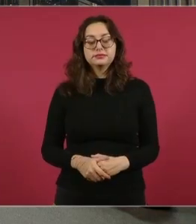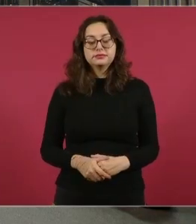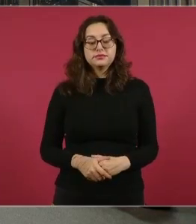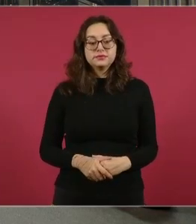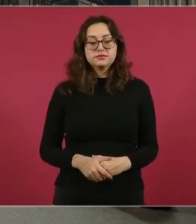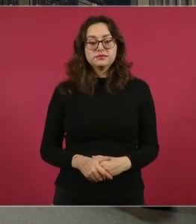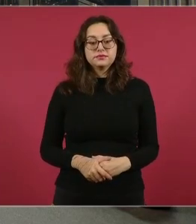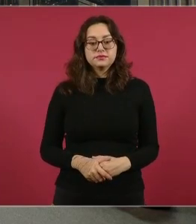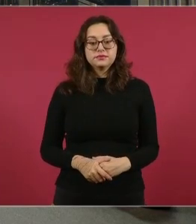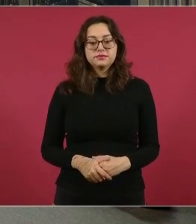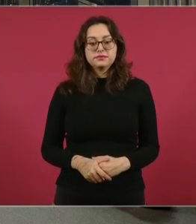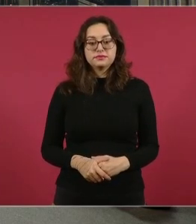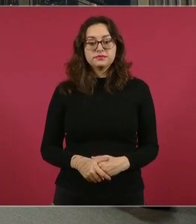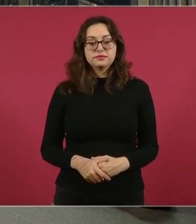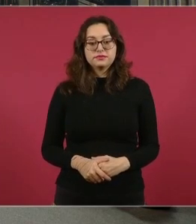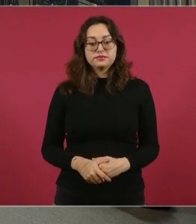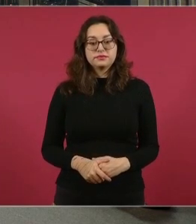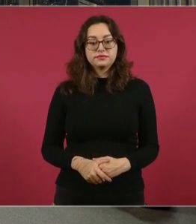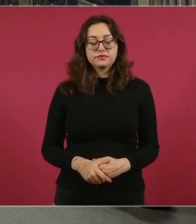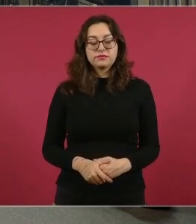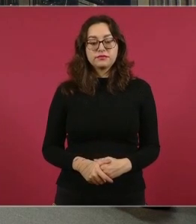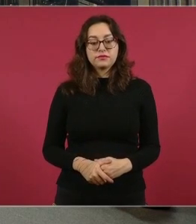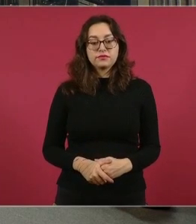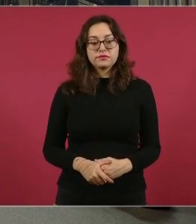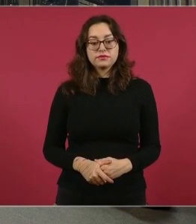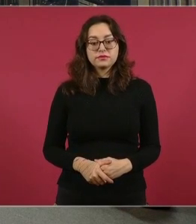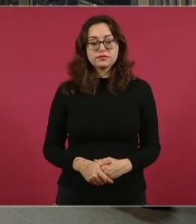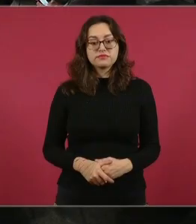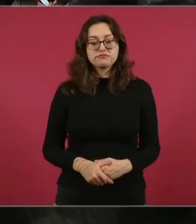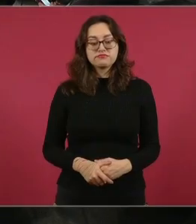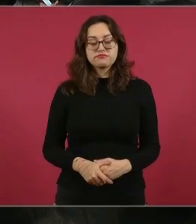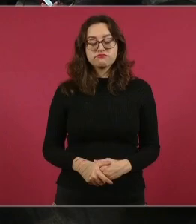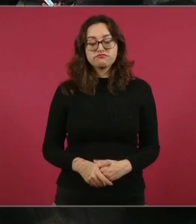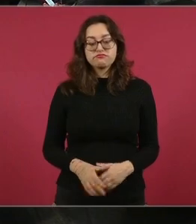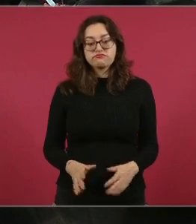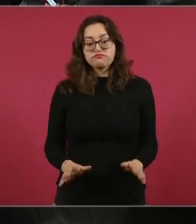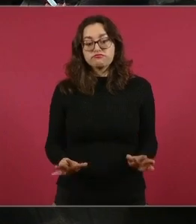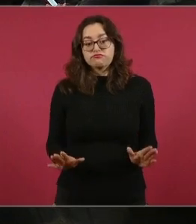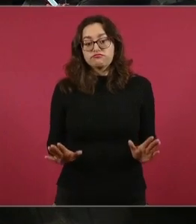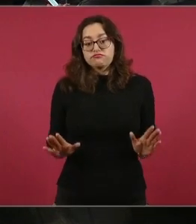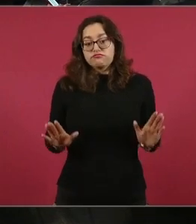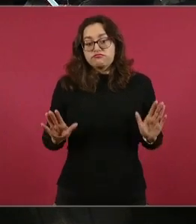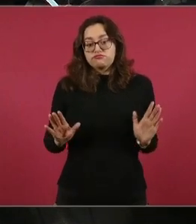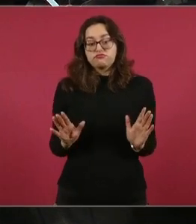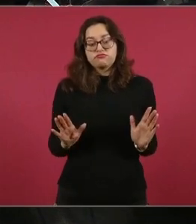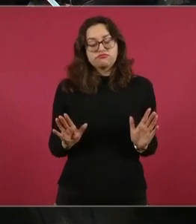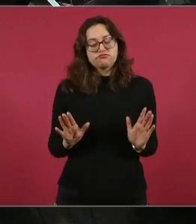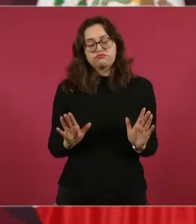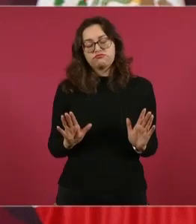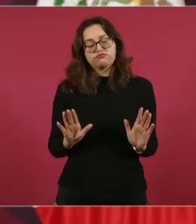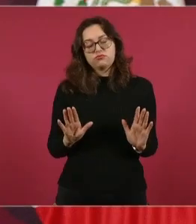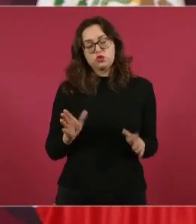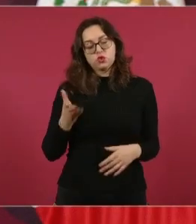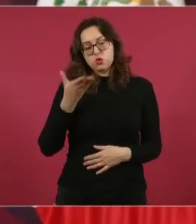¿Sería una exageración o…? Pues no sé qué se esté hablando, pero sí les